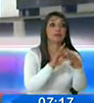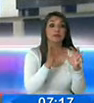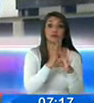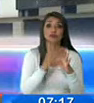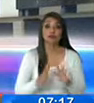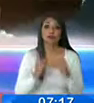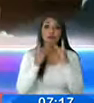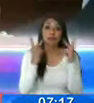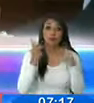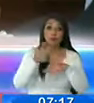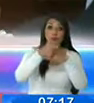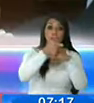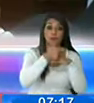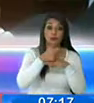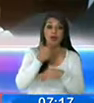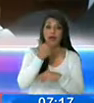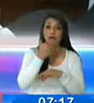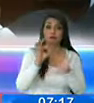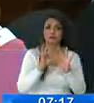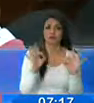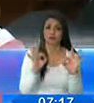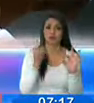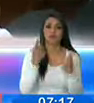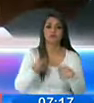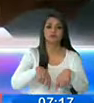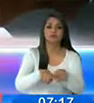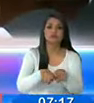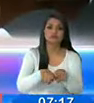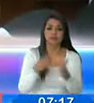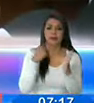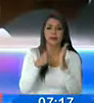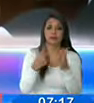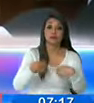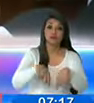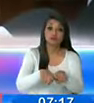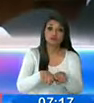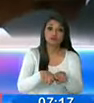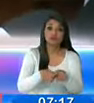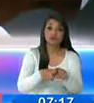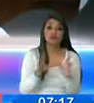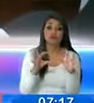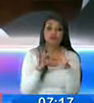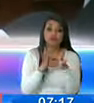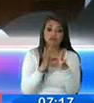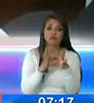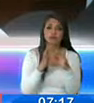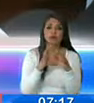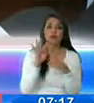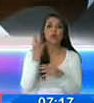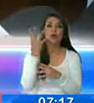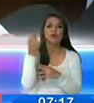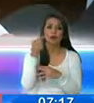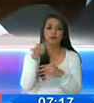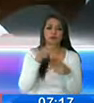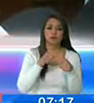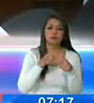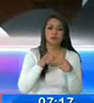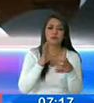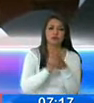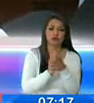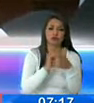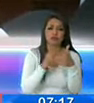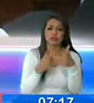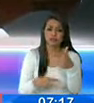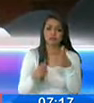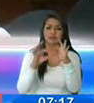funcionarios públicos. O quienes estén con unión de hecho y tengan, pues estén dentro de la relación de parentesco entre el cuarto grado de consanguinidad y